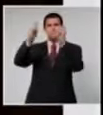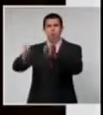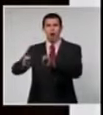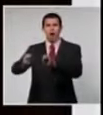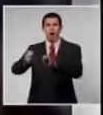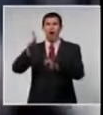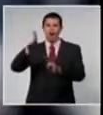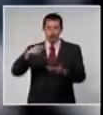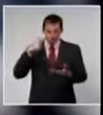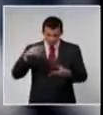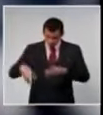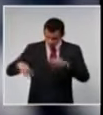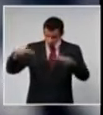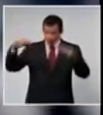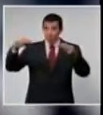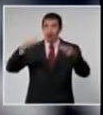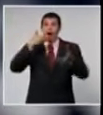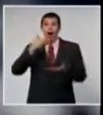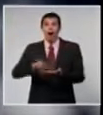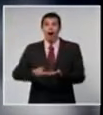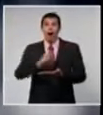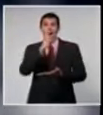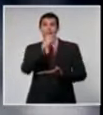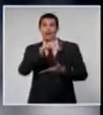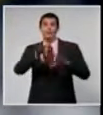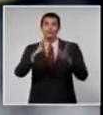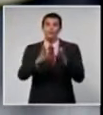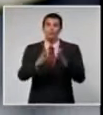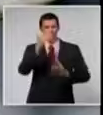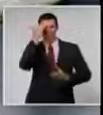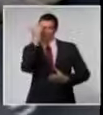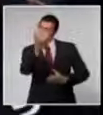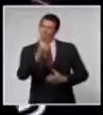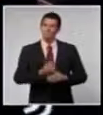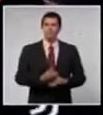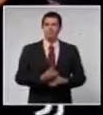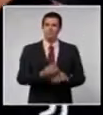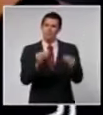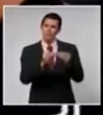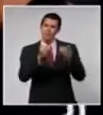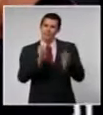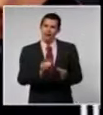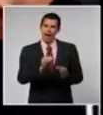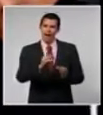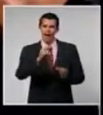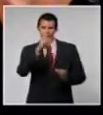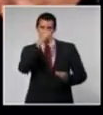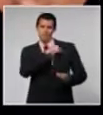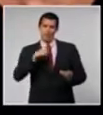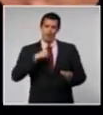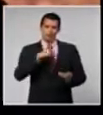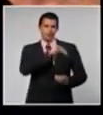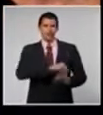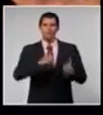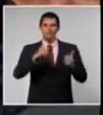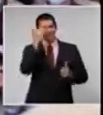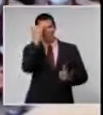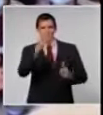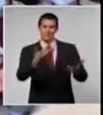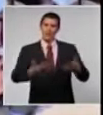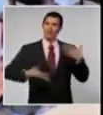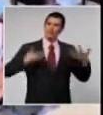italiano estuvo de acuerdo con este detalle del astro portugués para reconocer la noble labor de los médicos y enfermeros cubanos